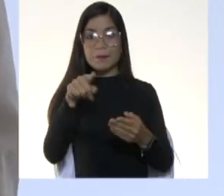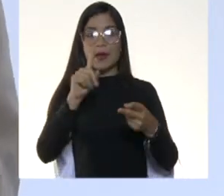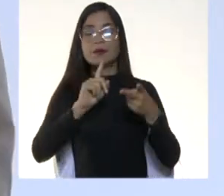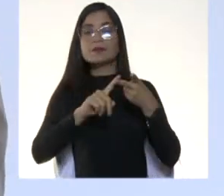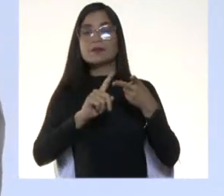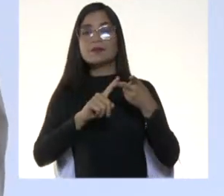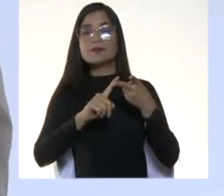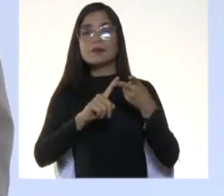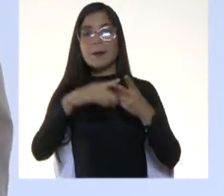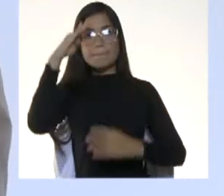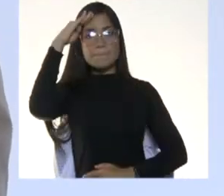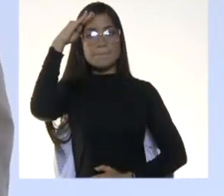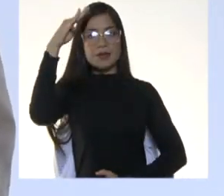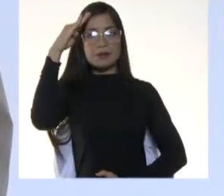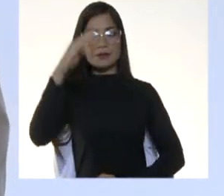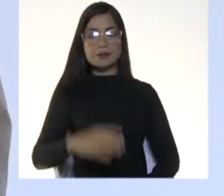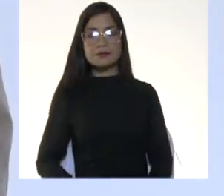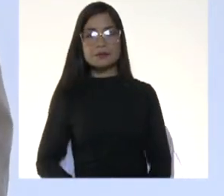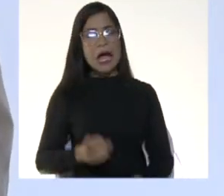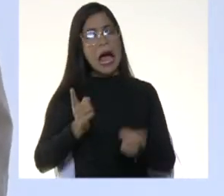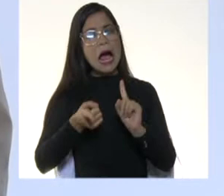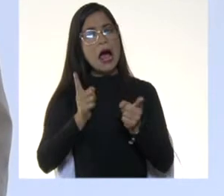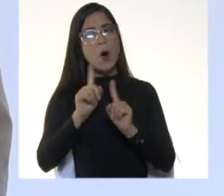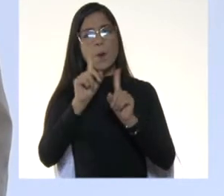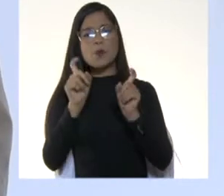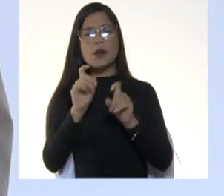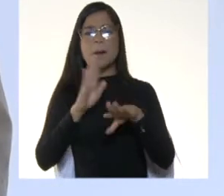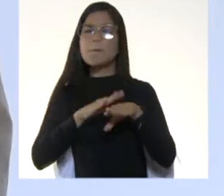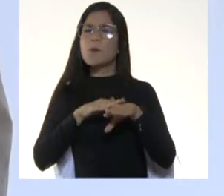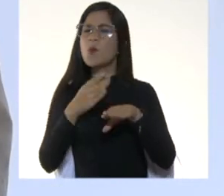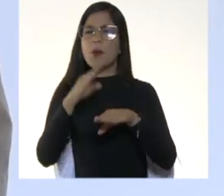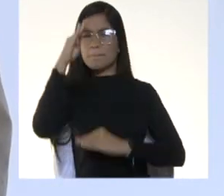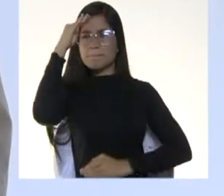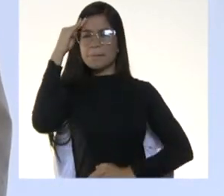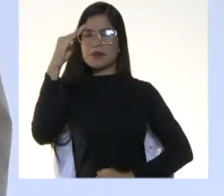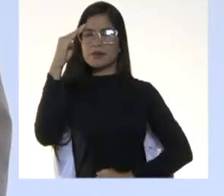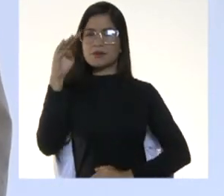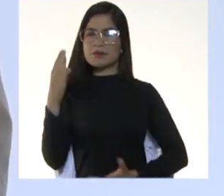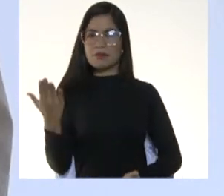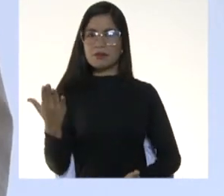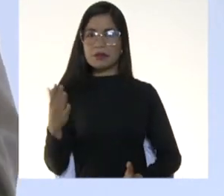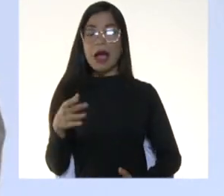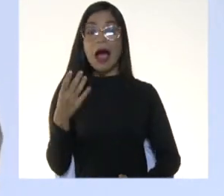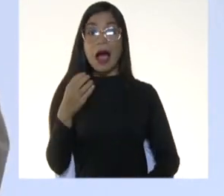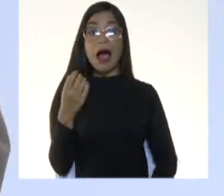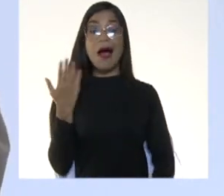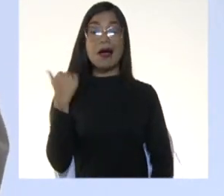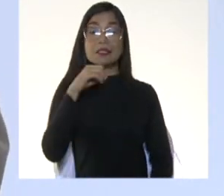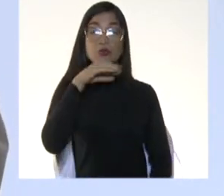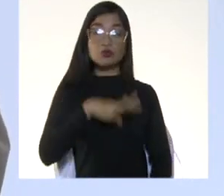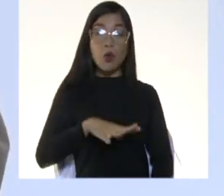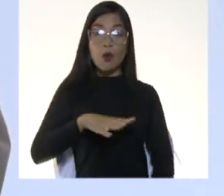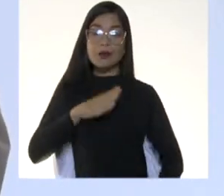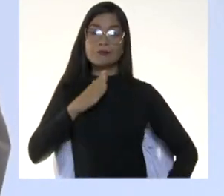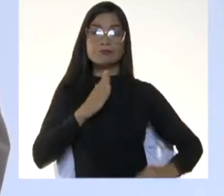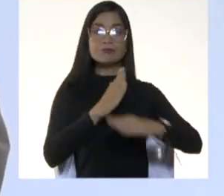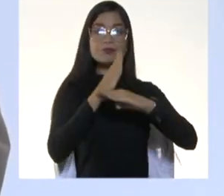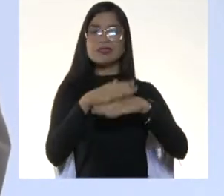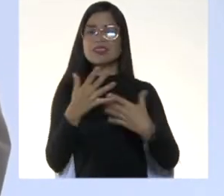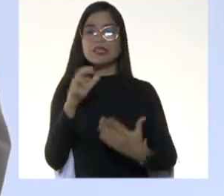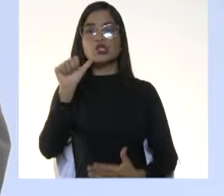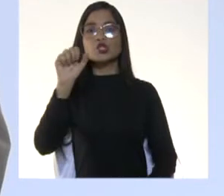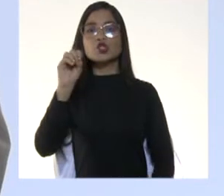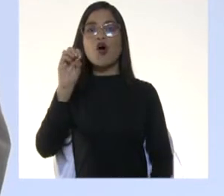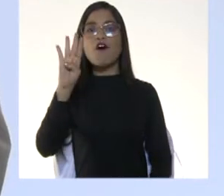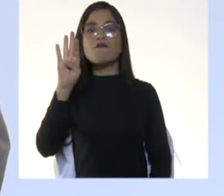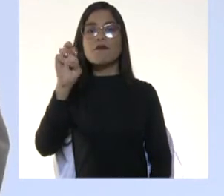militar en lo educativo? Hay un hecho histórico, la soberanía. La soberanía es algo